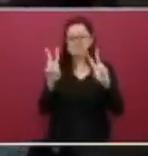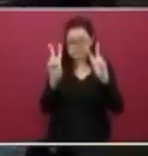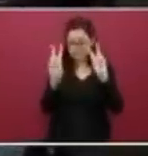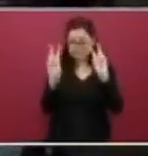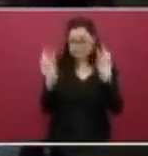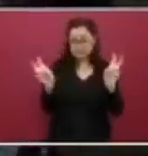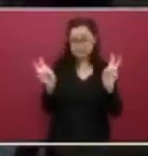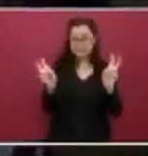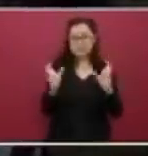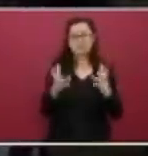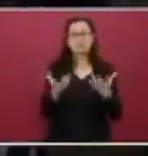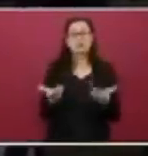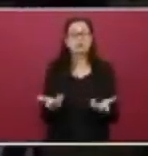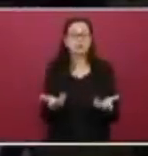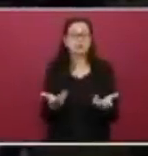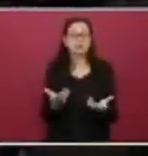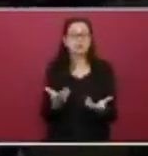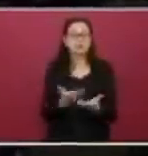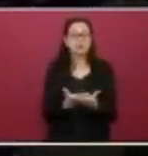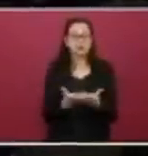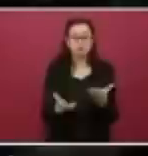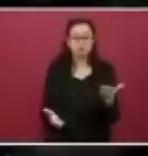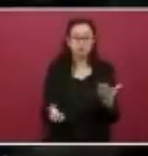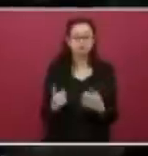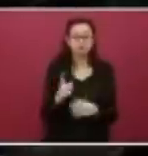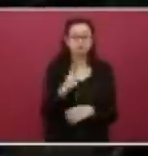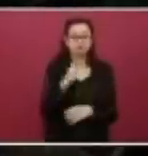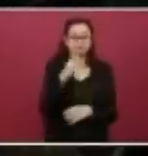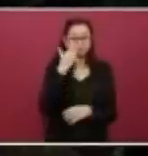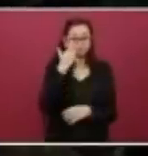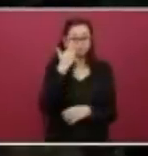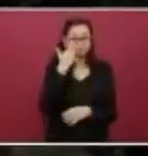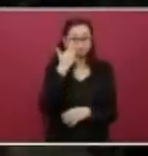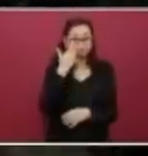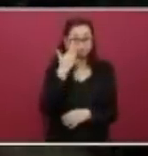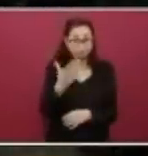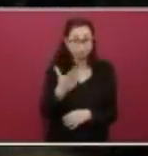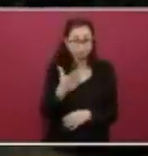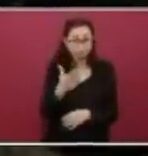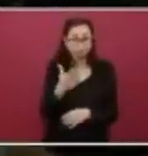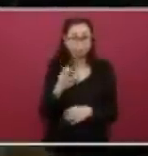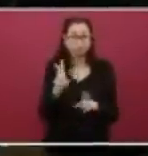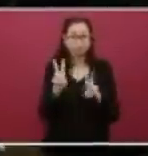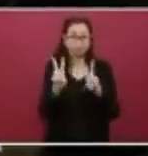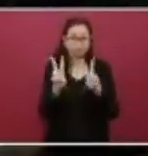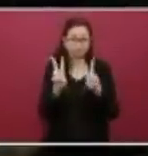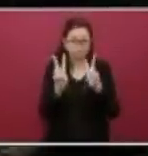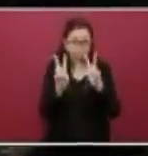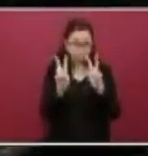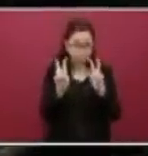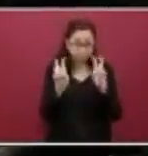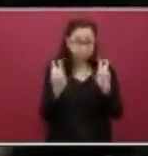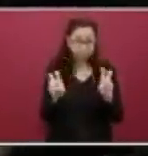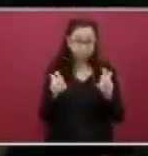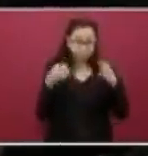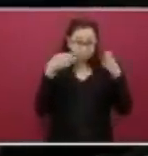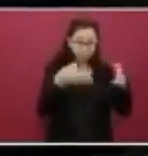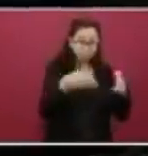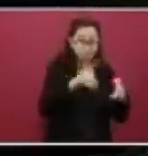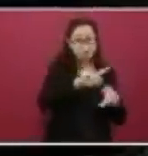les parece tratamos el tema y luego nos vamos a lo general